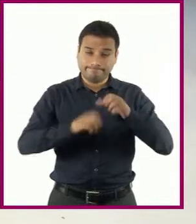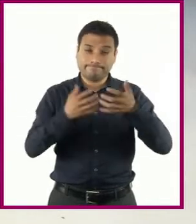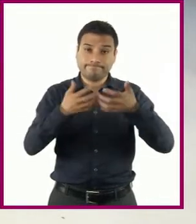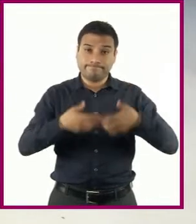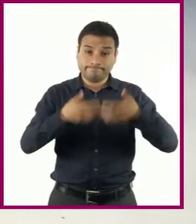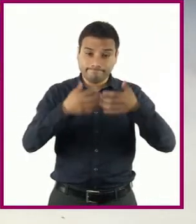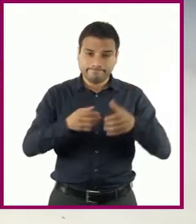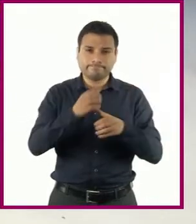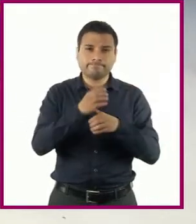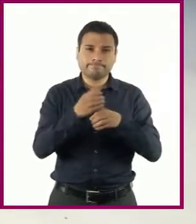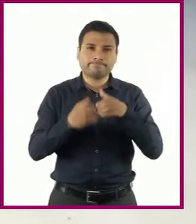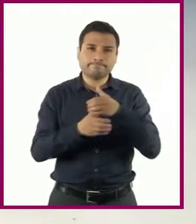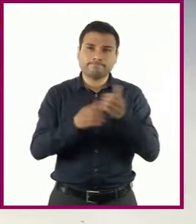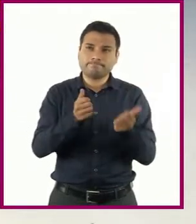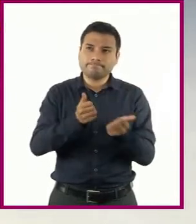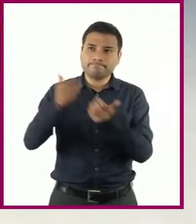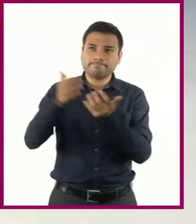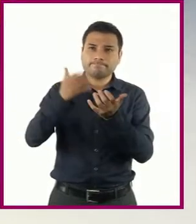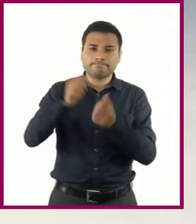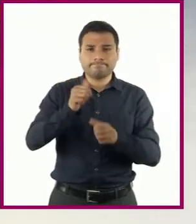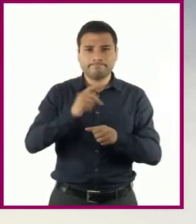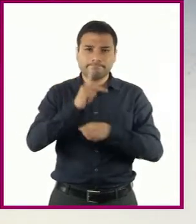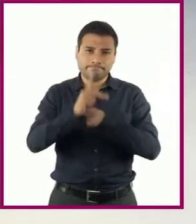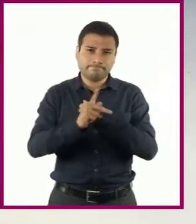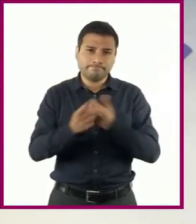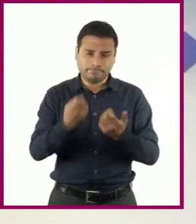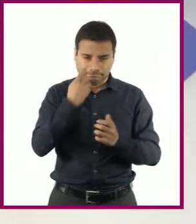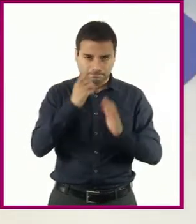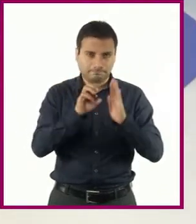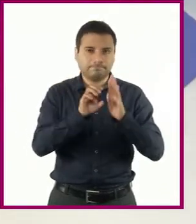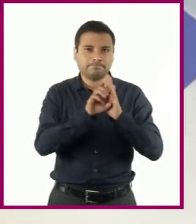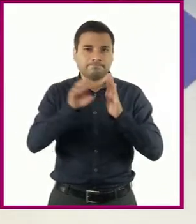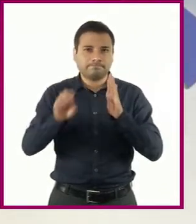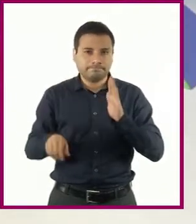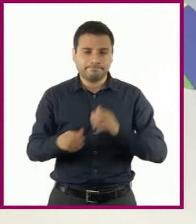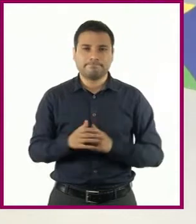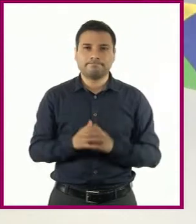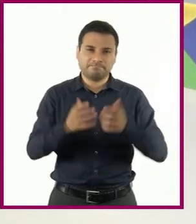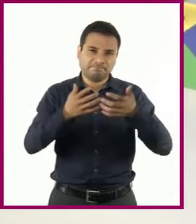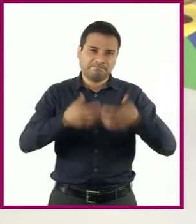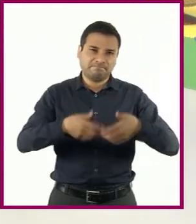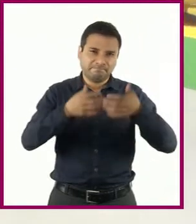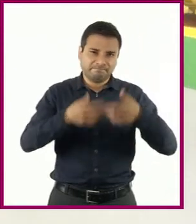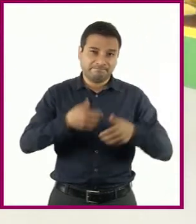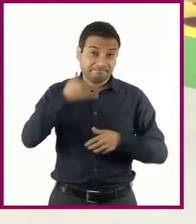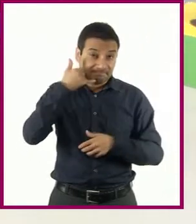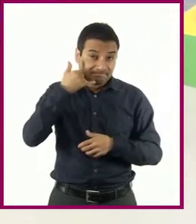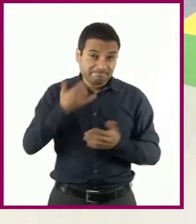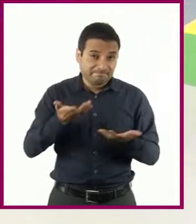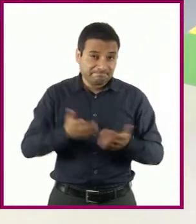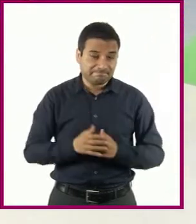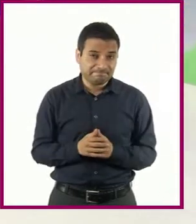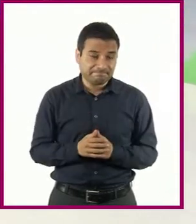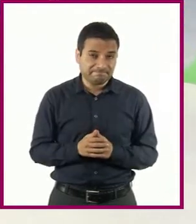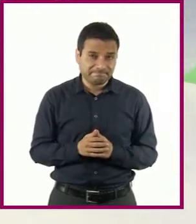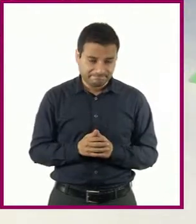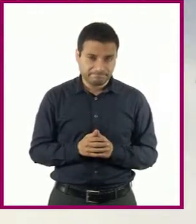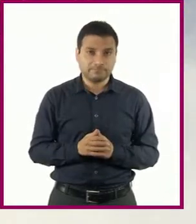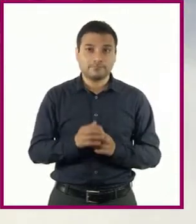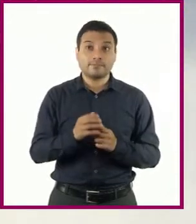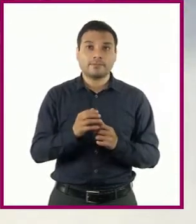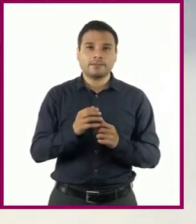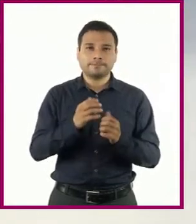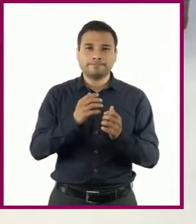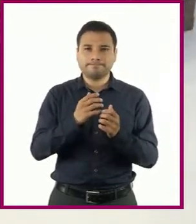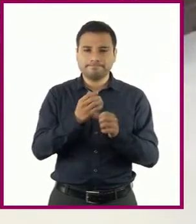exportar sus productos a casi todo el mundo. Un ejemplo de esto son los fabricantes de teléfonos celulares. Algunas estadísticas